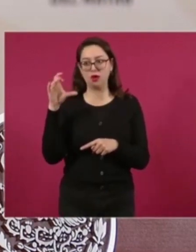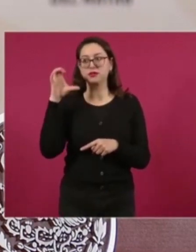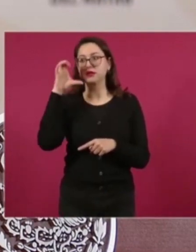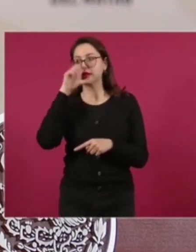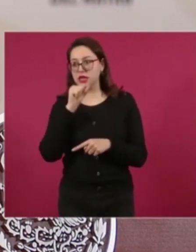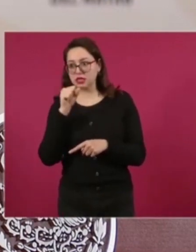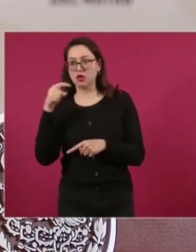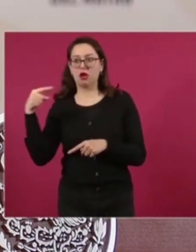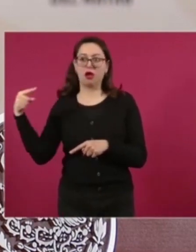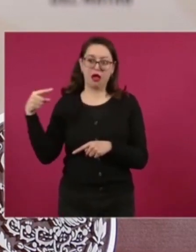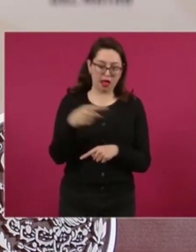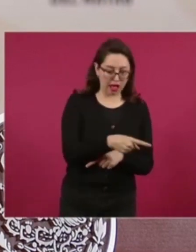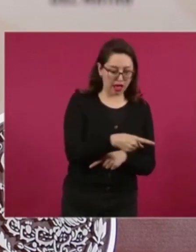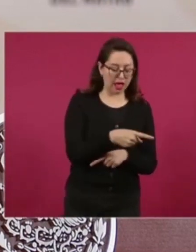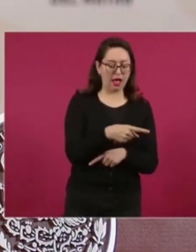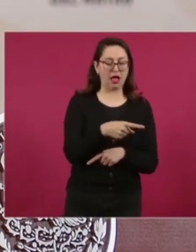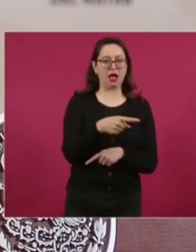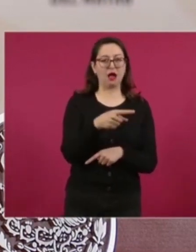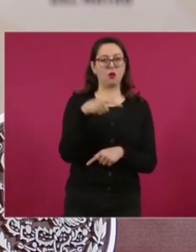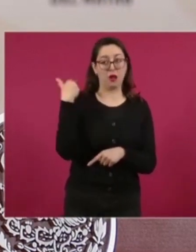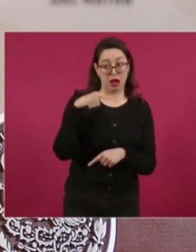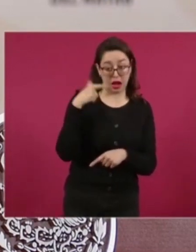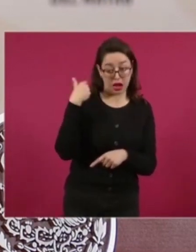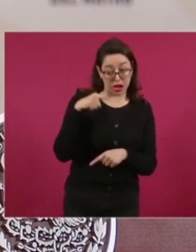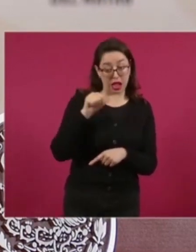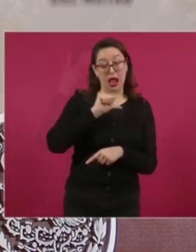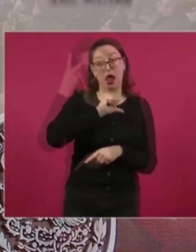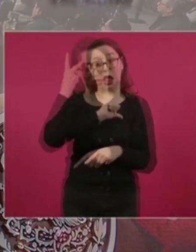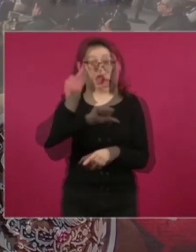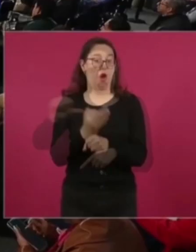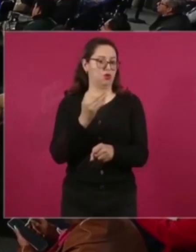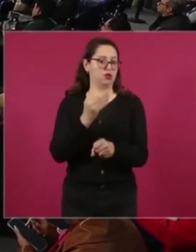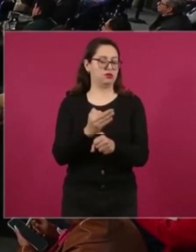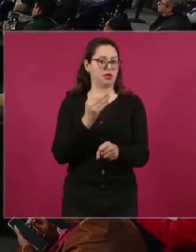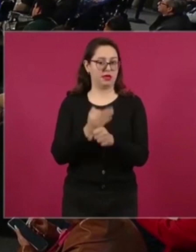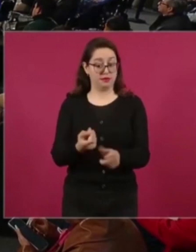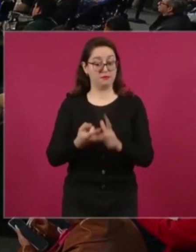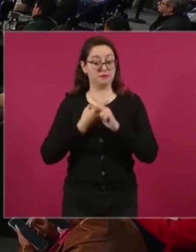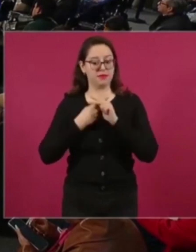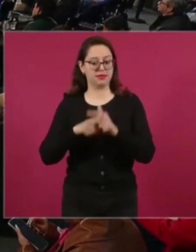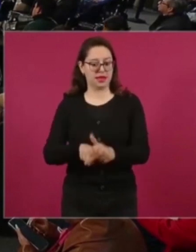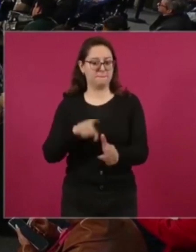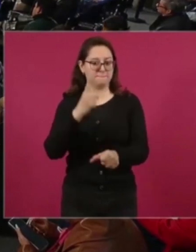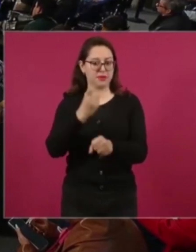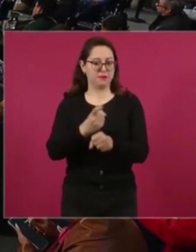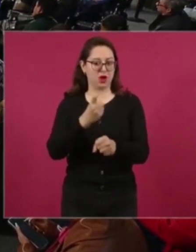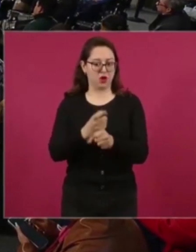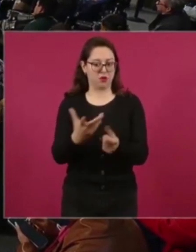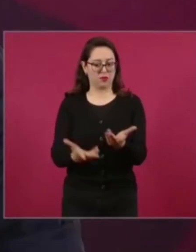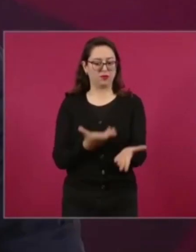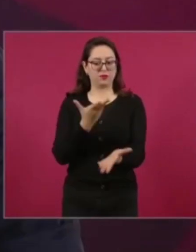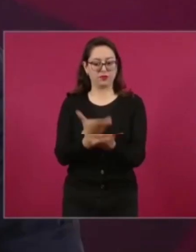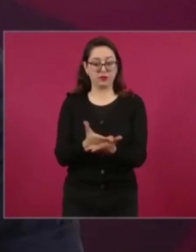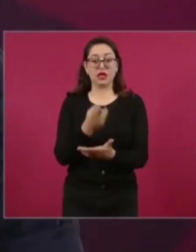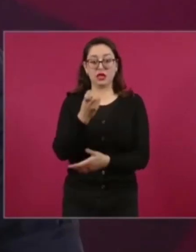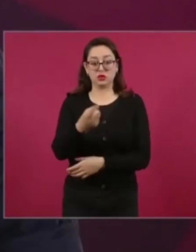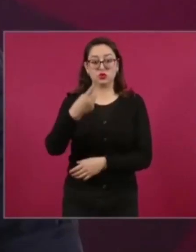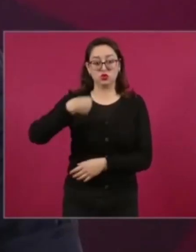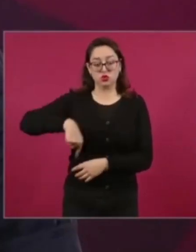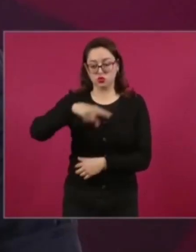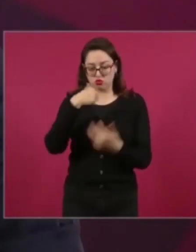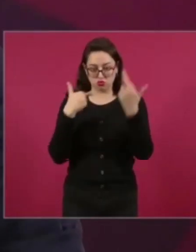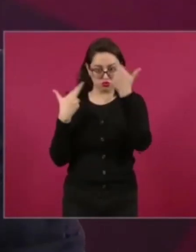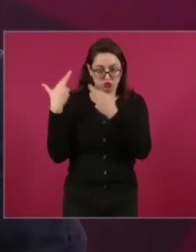otro Querétaro-Hacia San Luis Potosí, esas son las que ahorita traigo en la mente. No, ahorita estaríamos preparando los estudios para poder